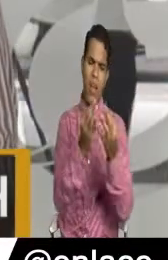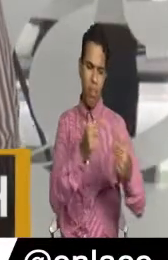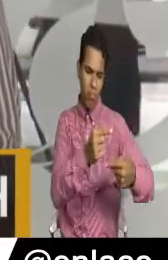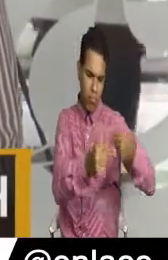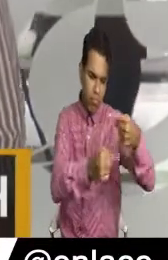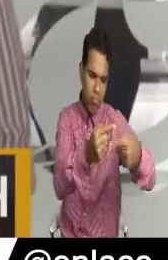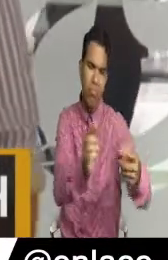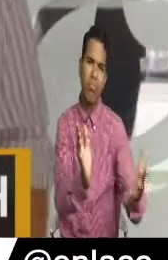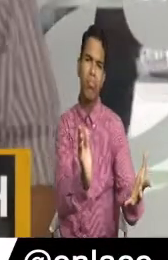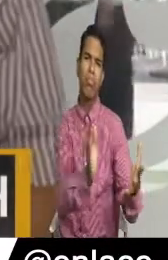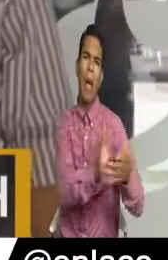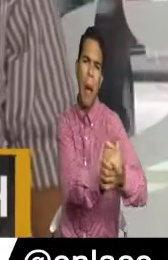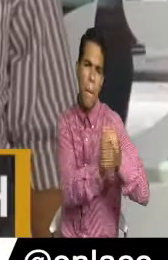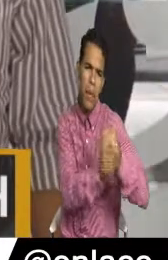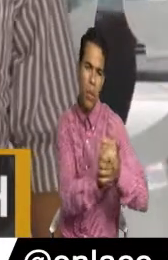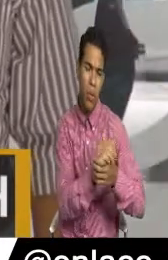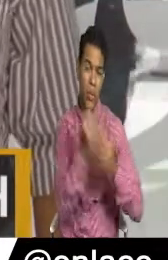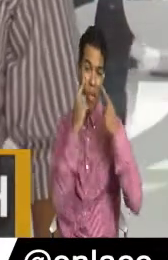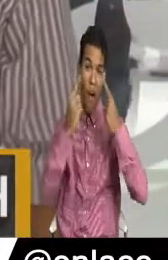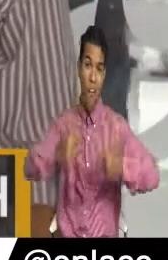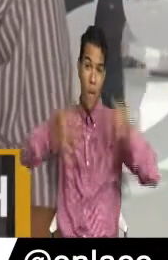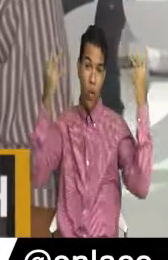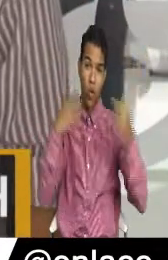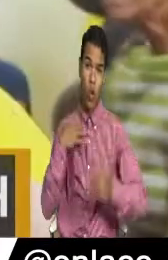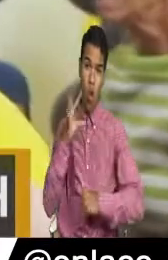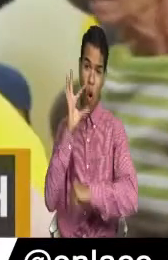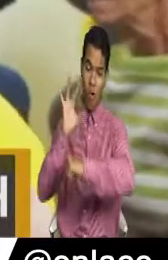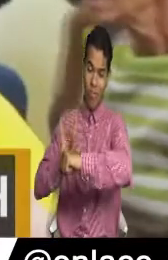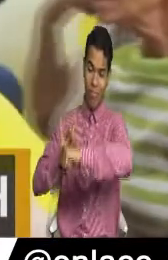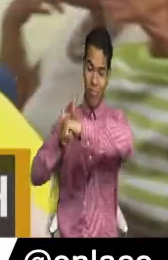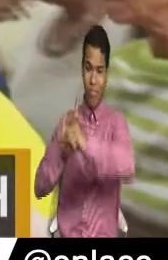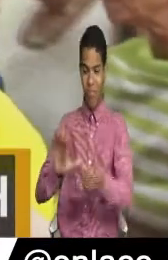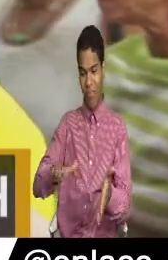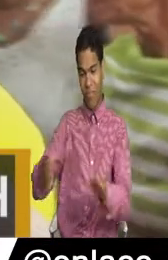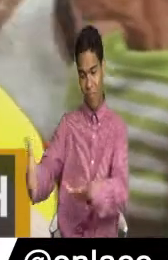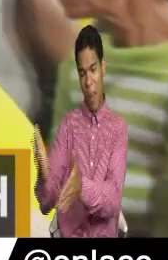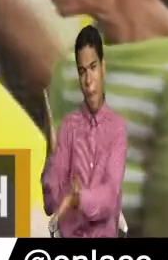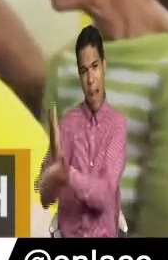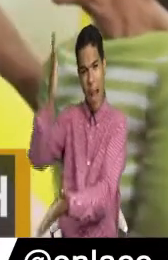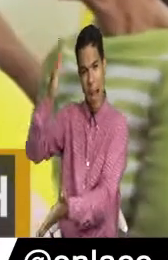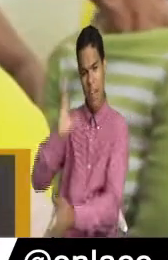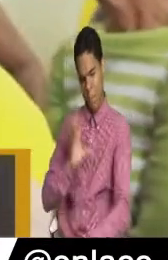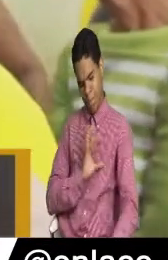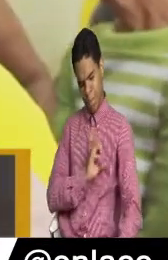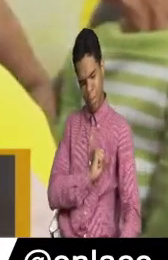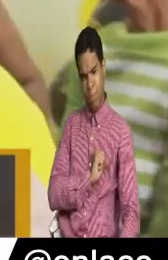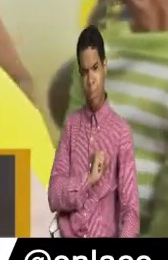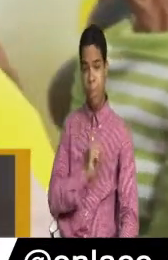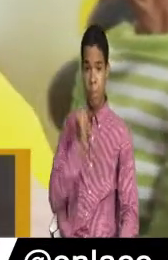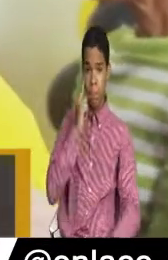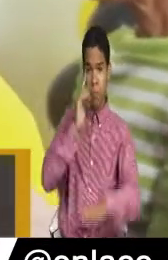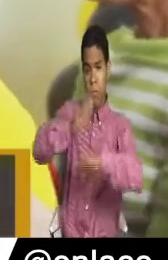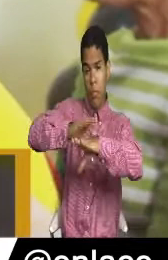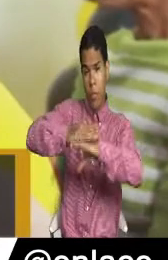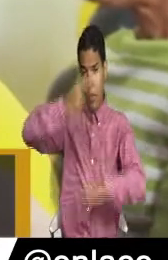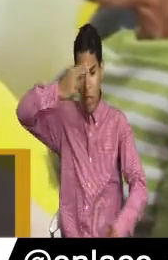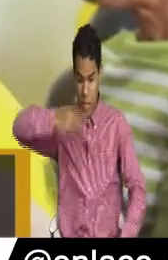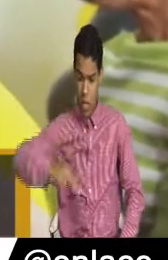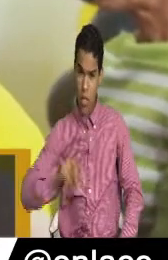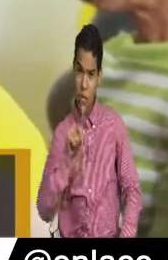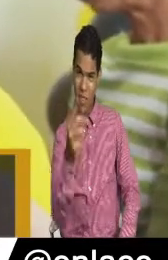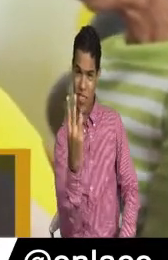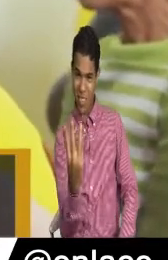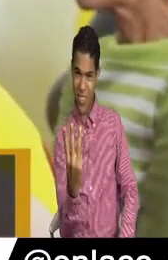del reconocido médico por el difícil momento que atraviesan. Expresarle a sus hijos y en especial a nuestro